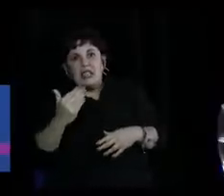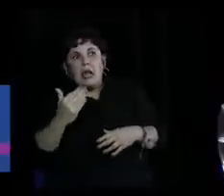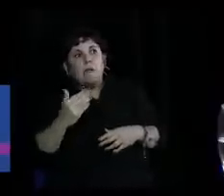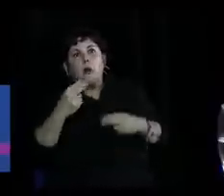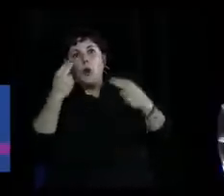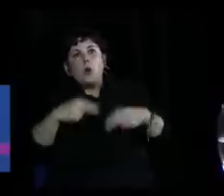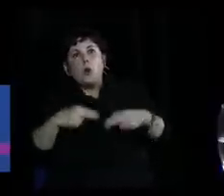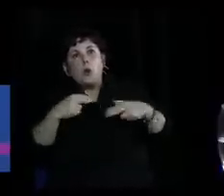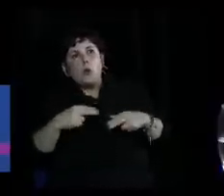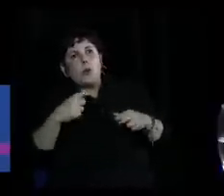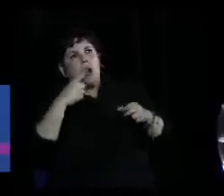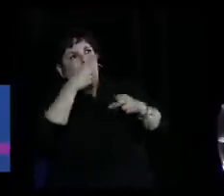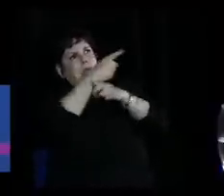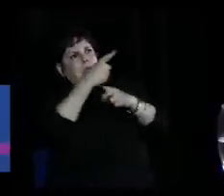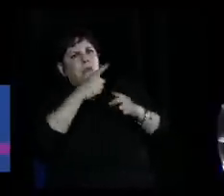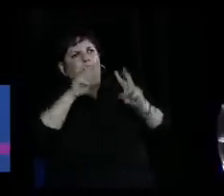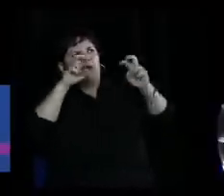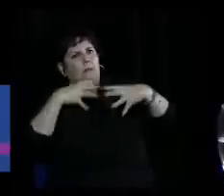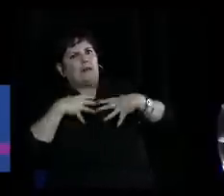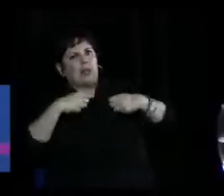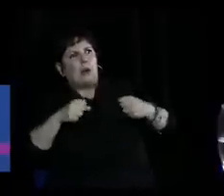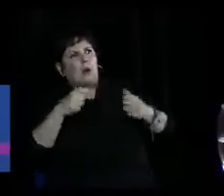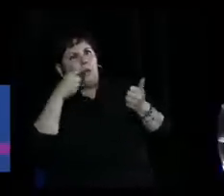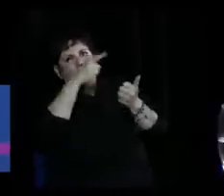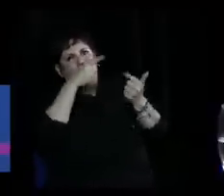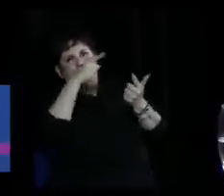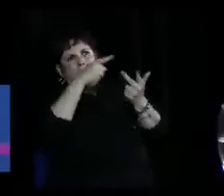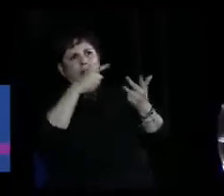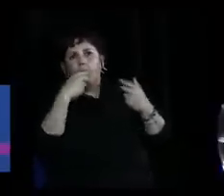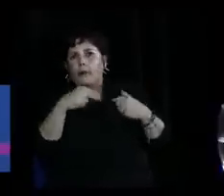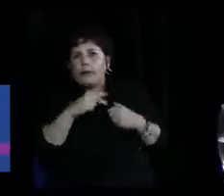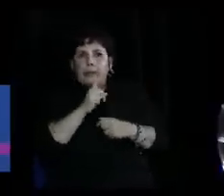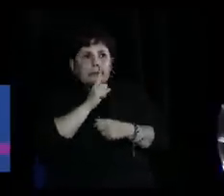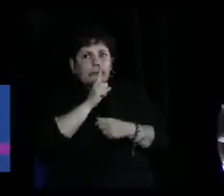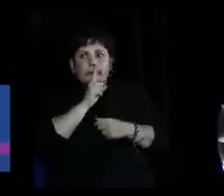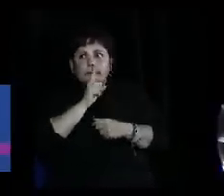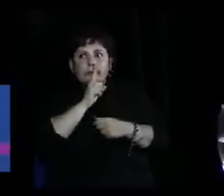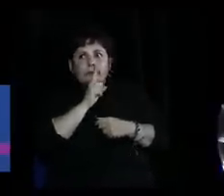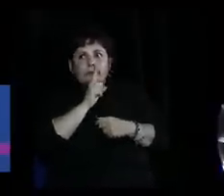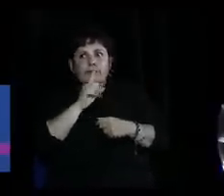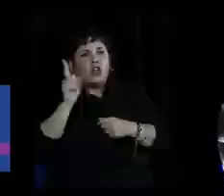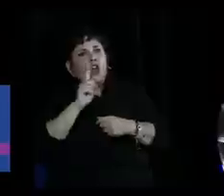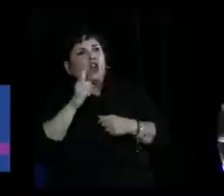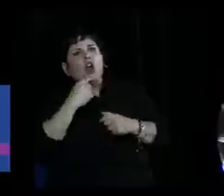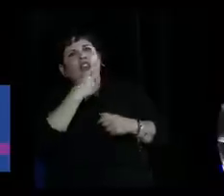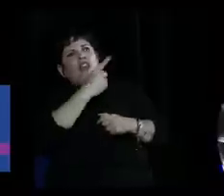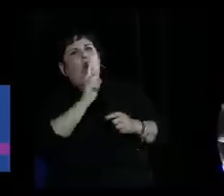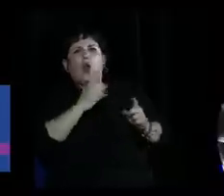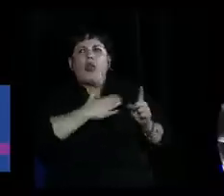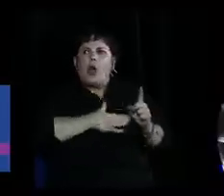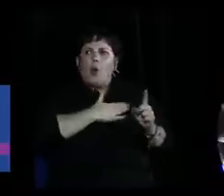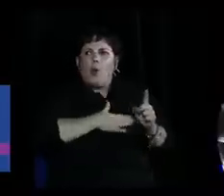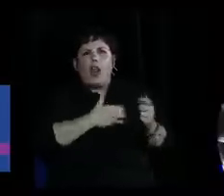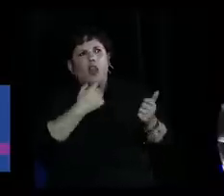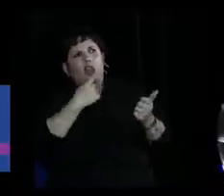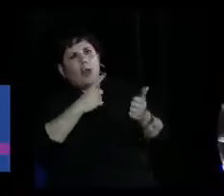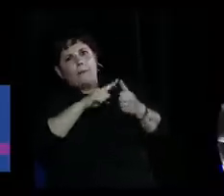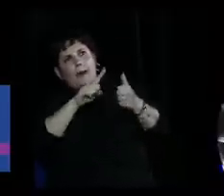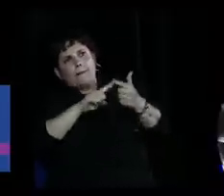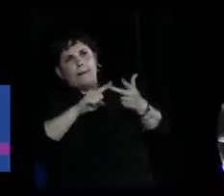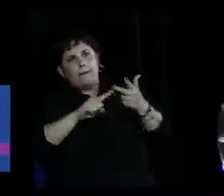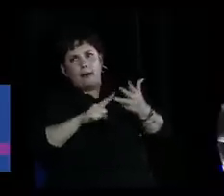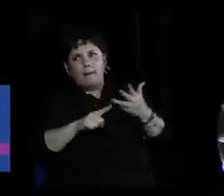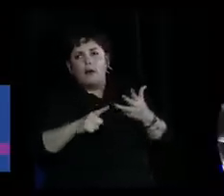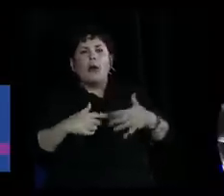cuestionó como tal la política sanitaria del FA, del gobierno. No la cuestionó. Después de eso, que de